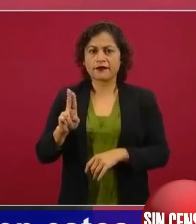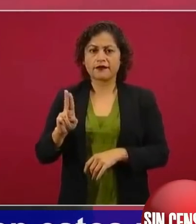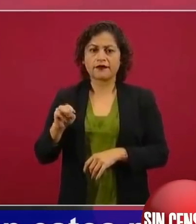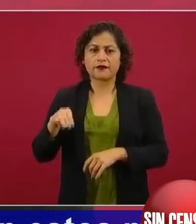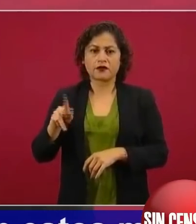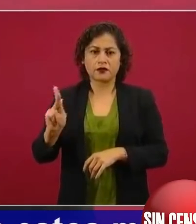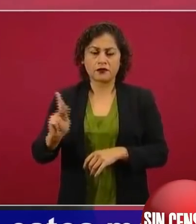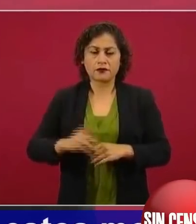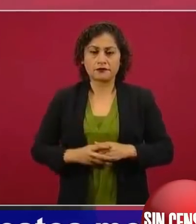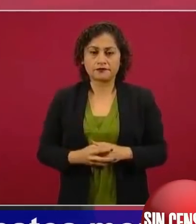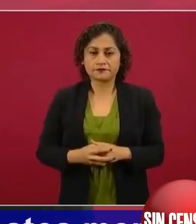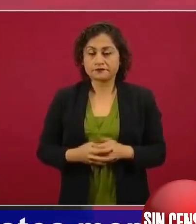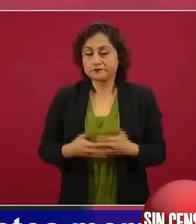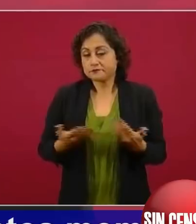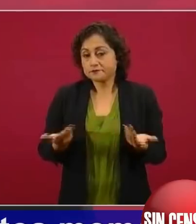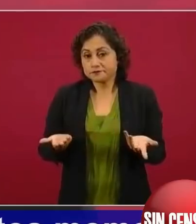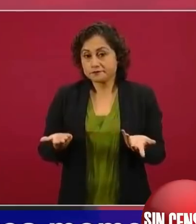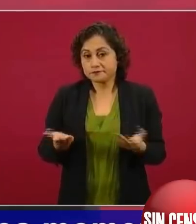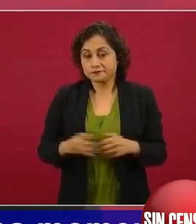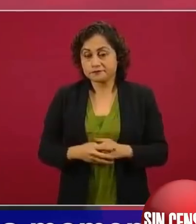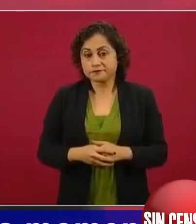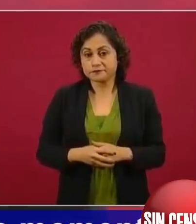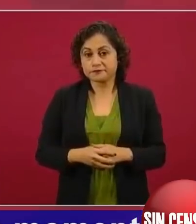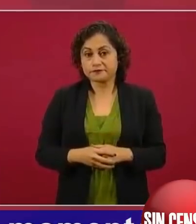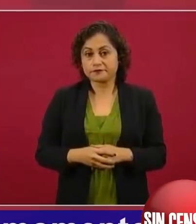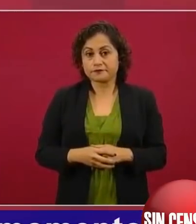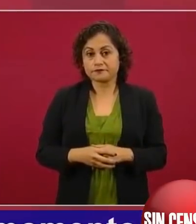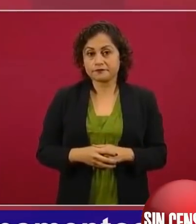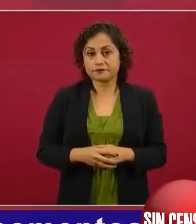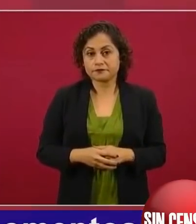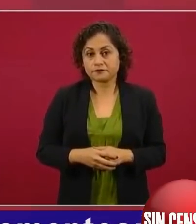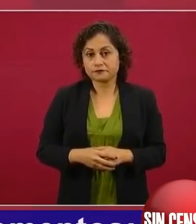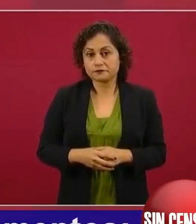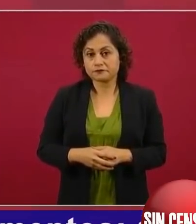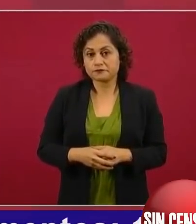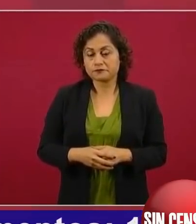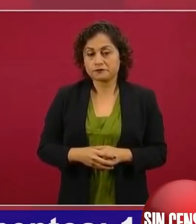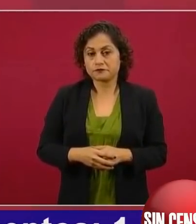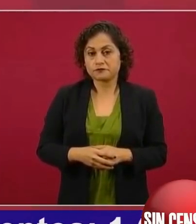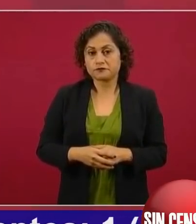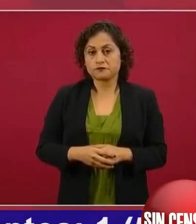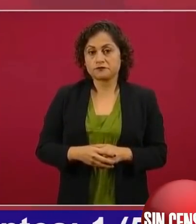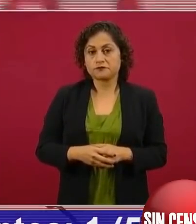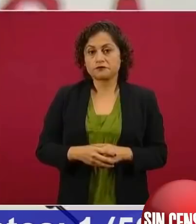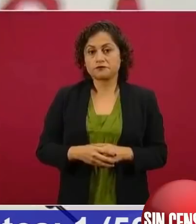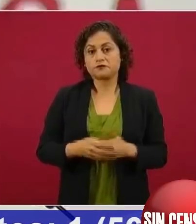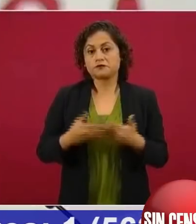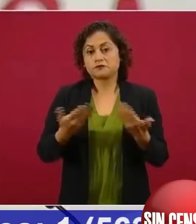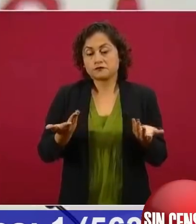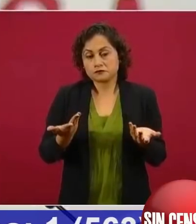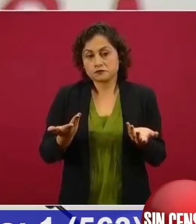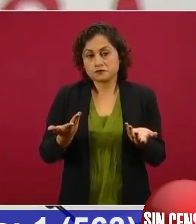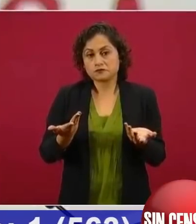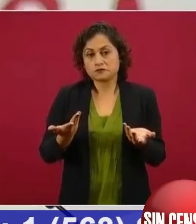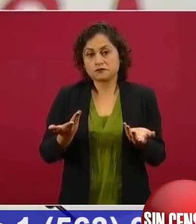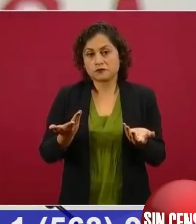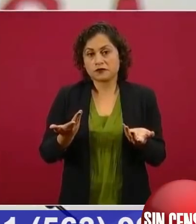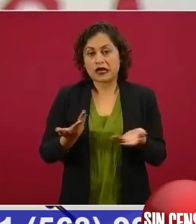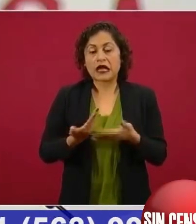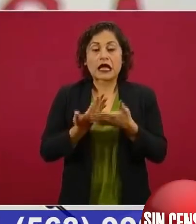y esperemos que, de acuerdo a lo que